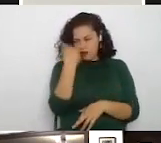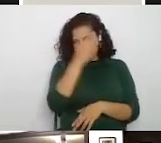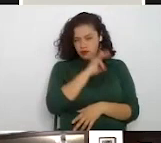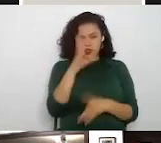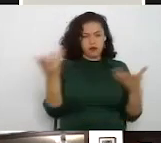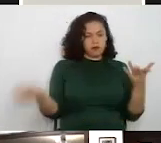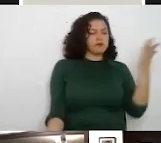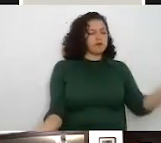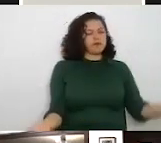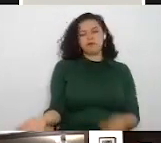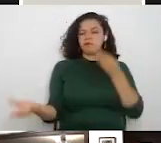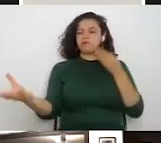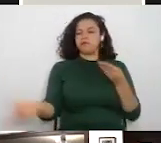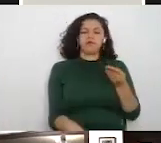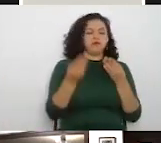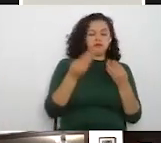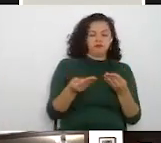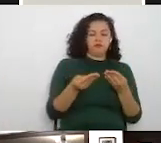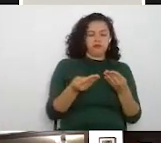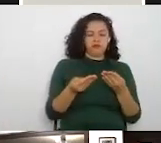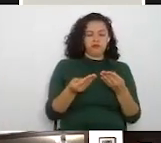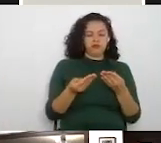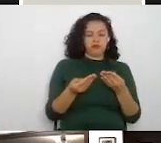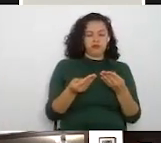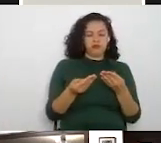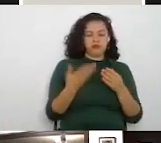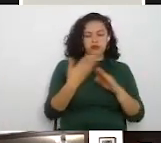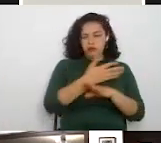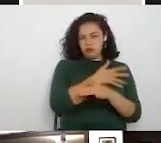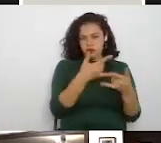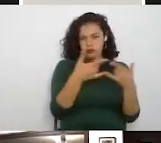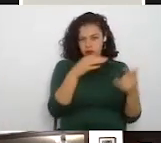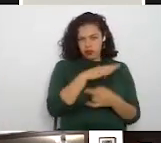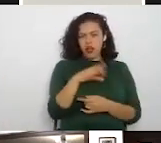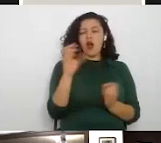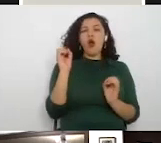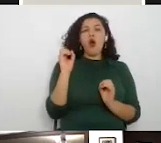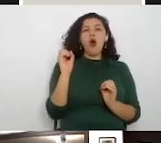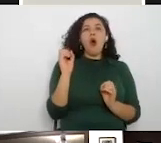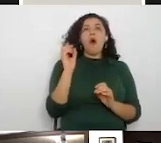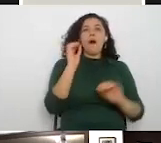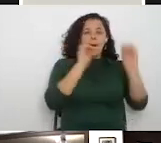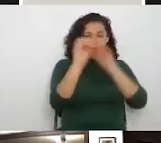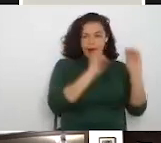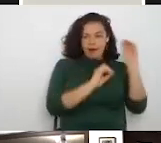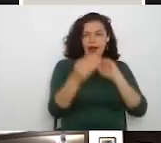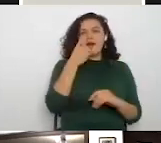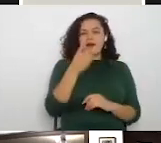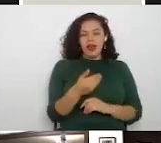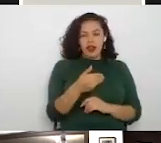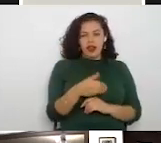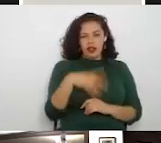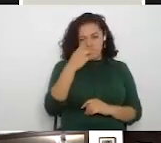obtenidos con antelación o bien que se hayan puesto correctamente en